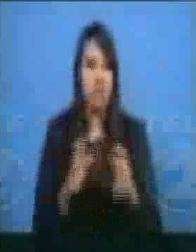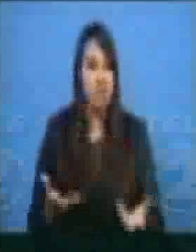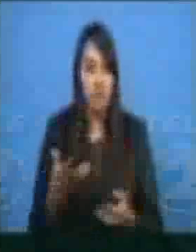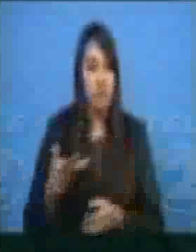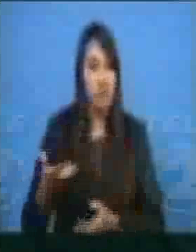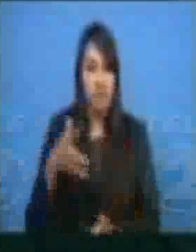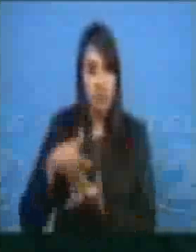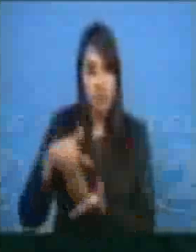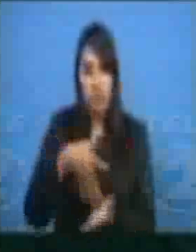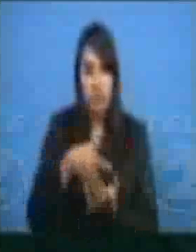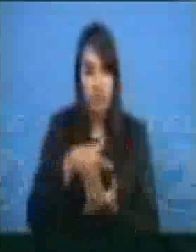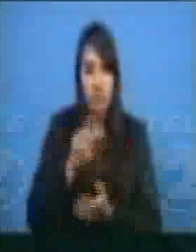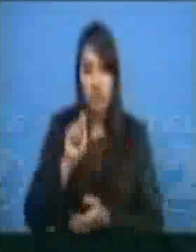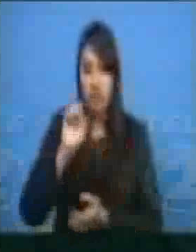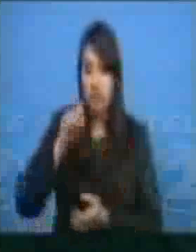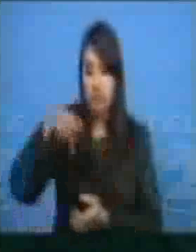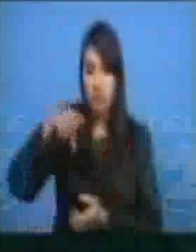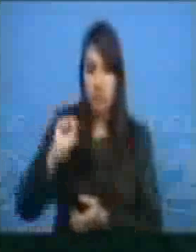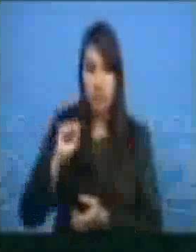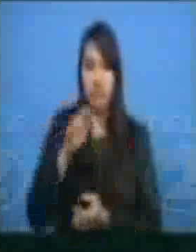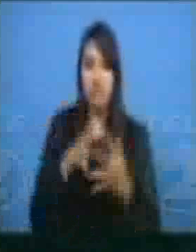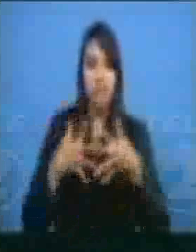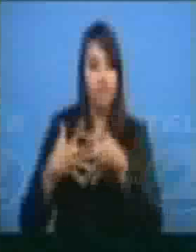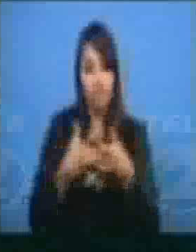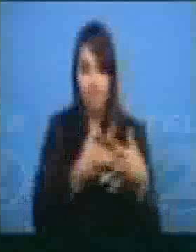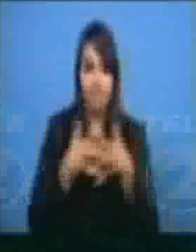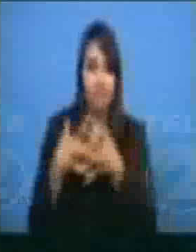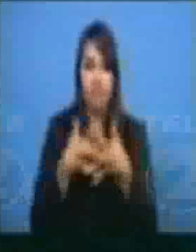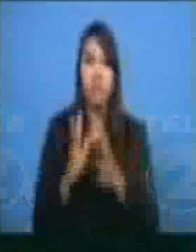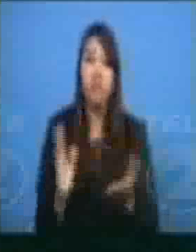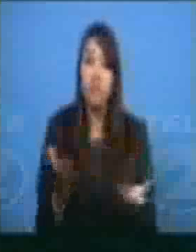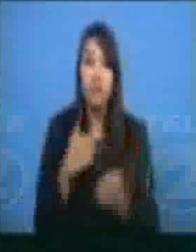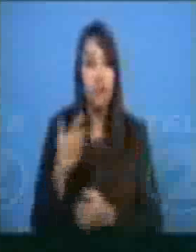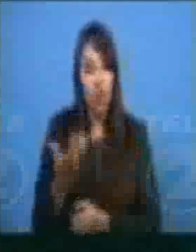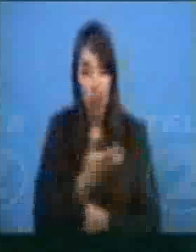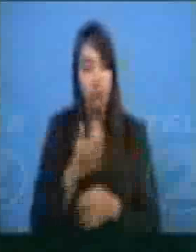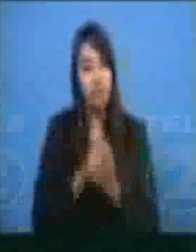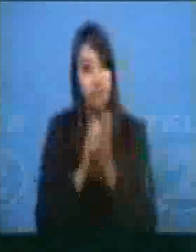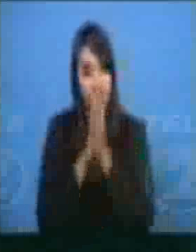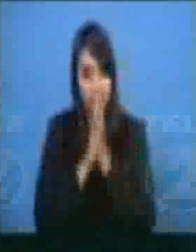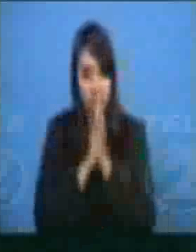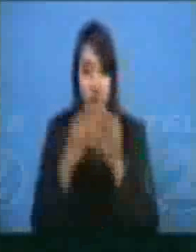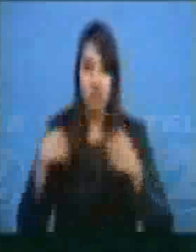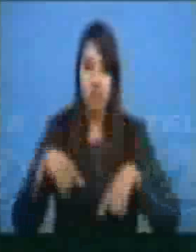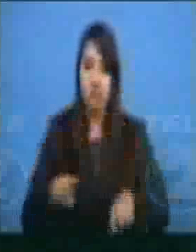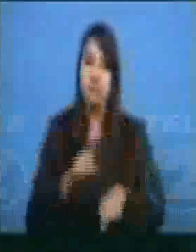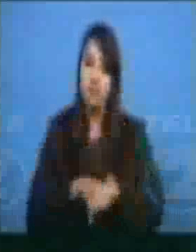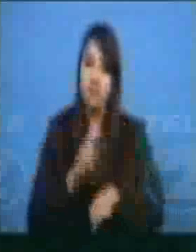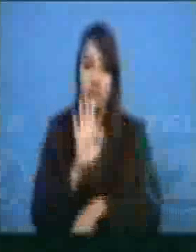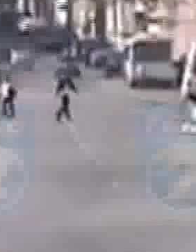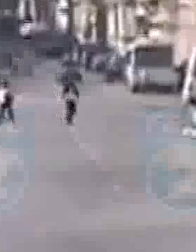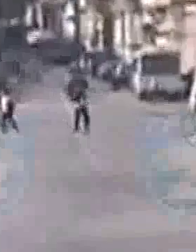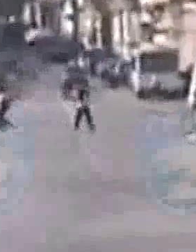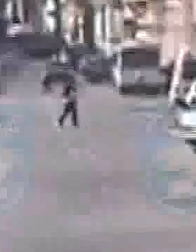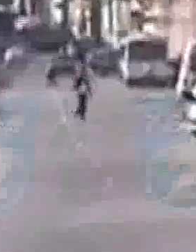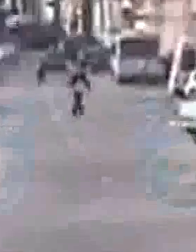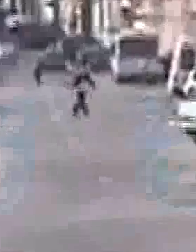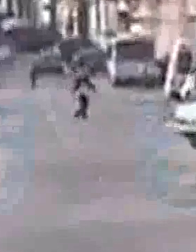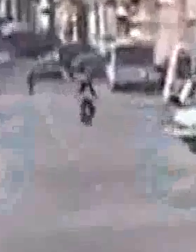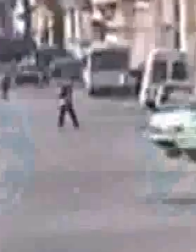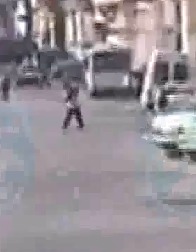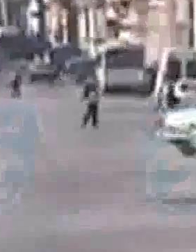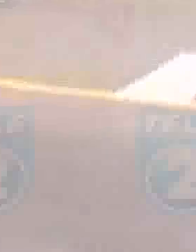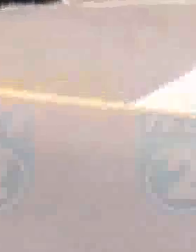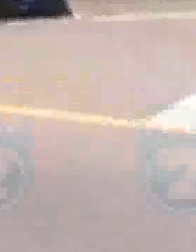nuestra población TPS en los Estados Unidos, para quienes pedimos una prórroga de su estatus. Además,